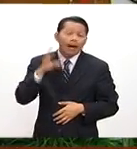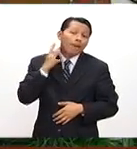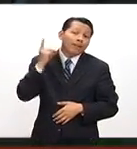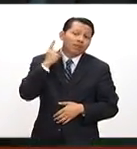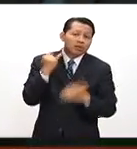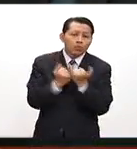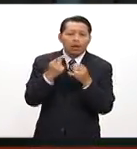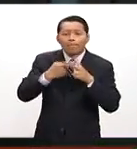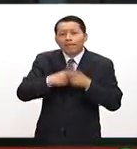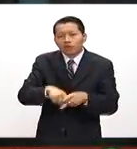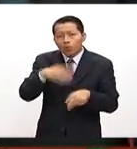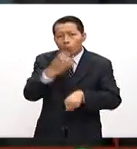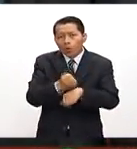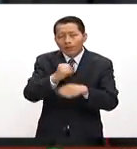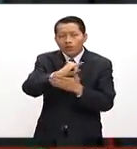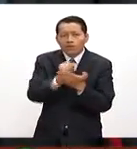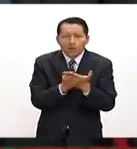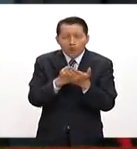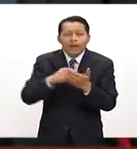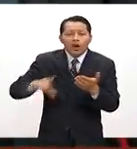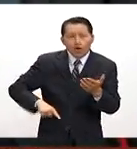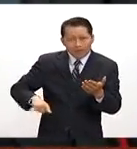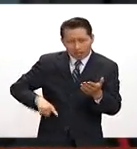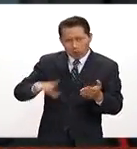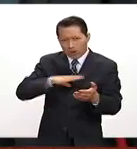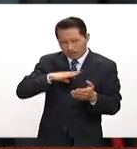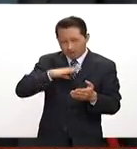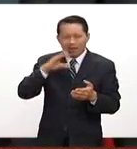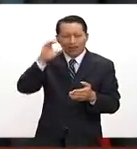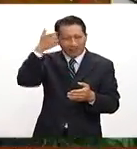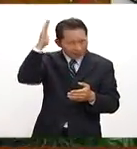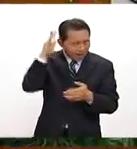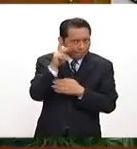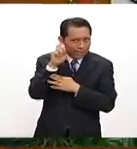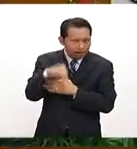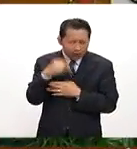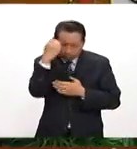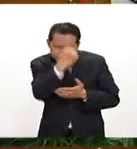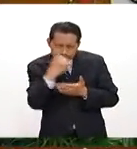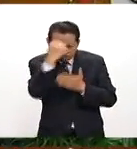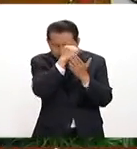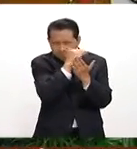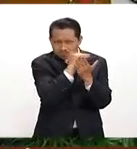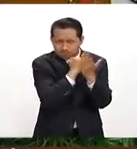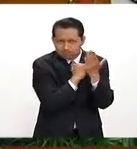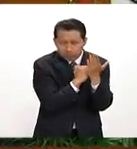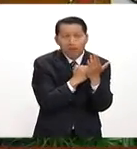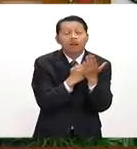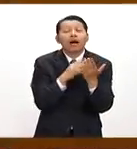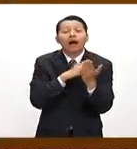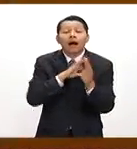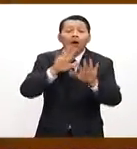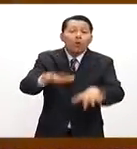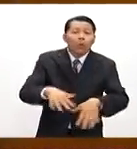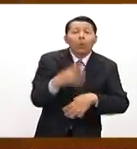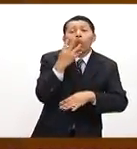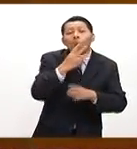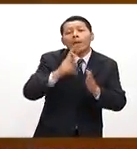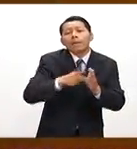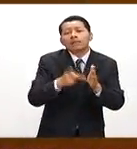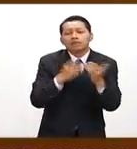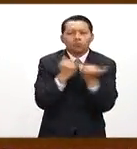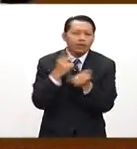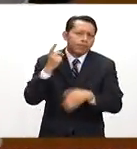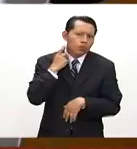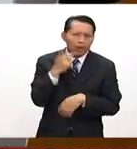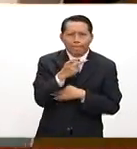inició la glosa del cuarto informe de gobierno del presidente Enrique Peña Nieto. El análisis se desarrollará en 4 sesiones. En tribuna, la diputada del